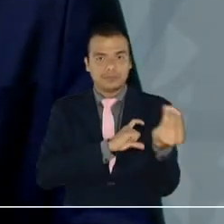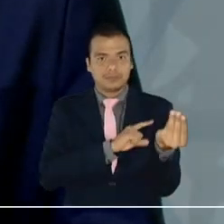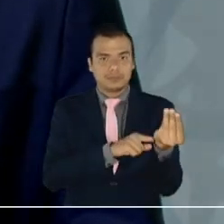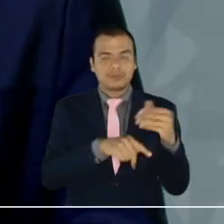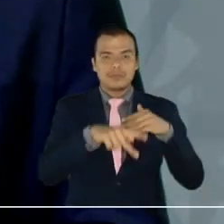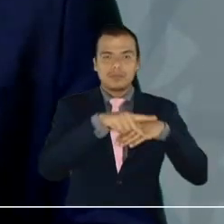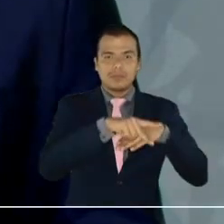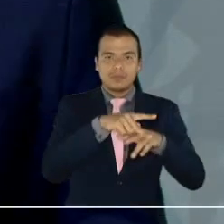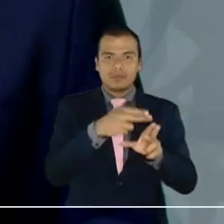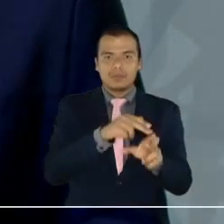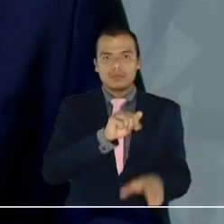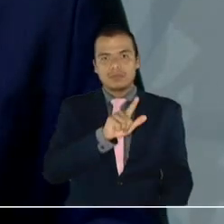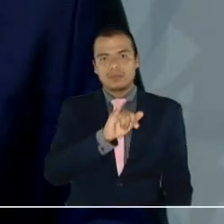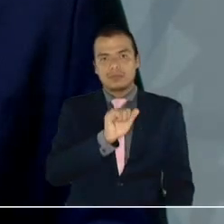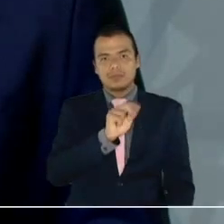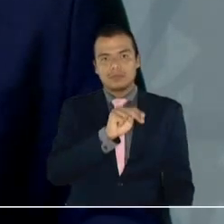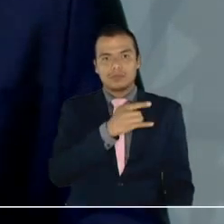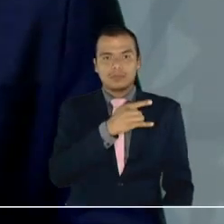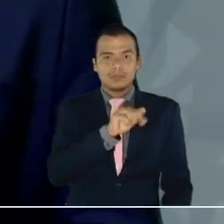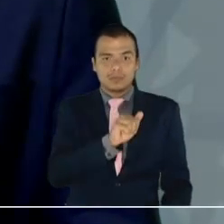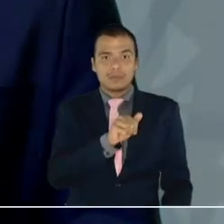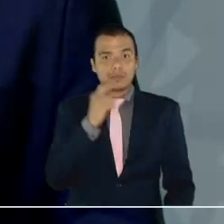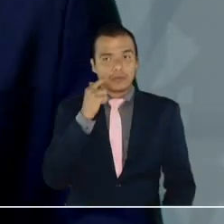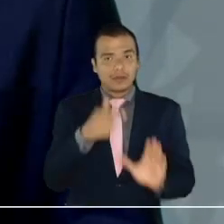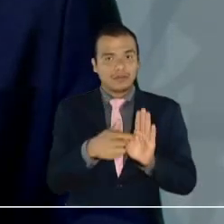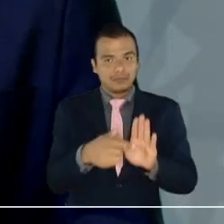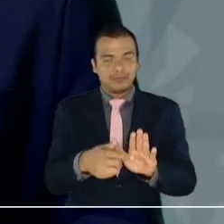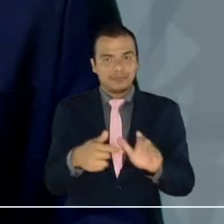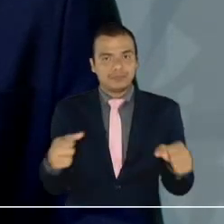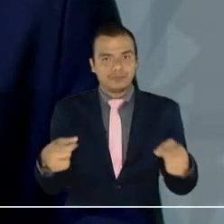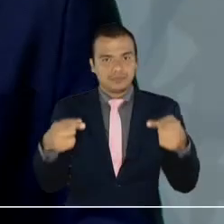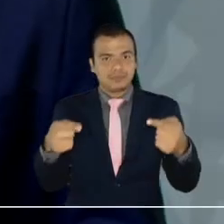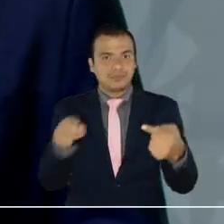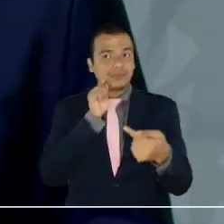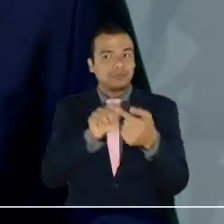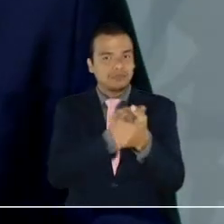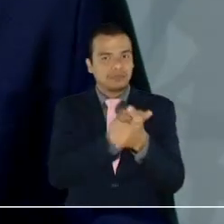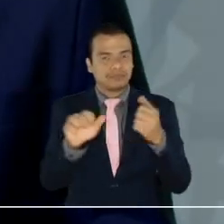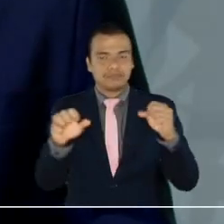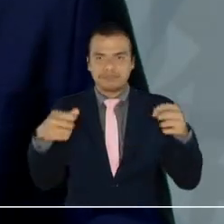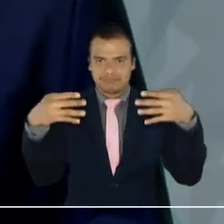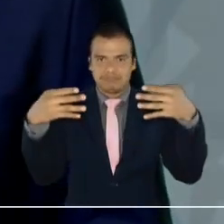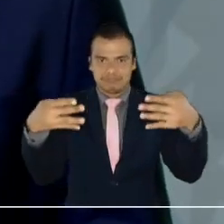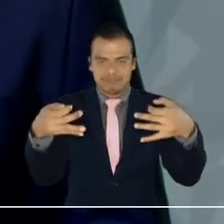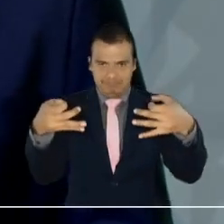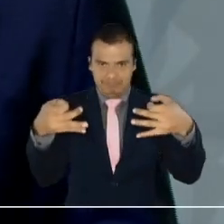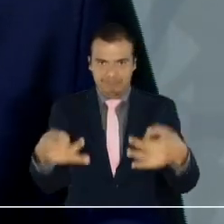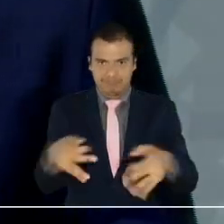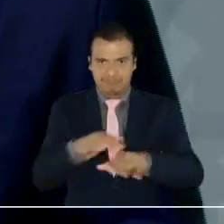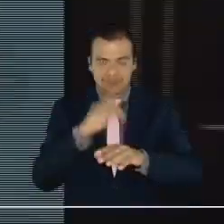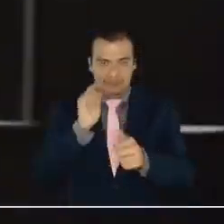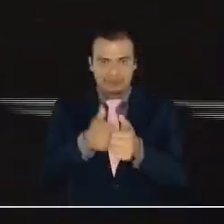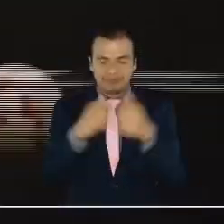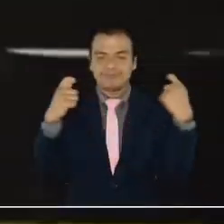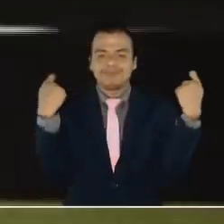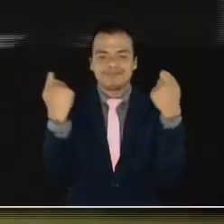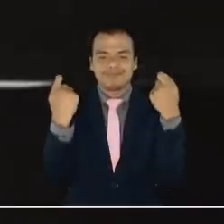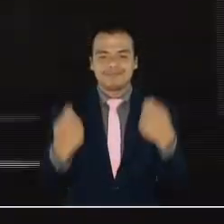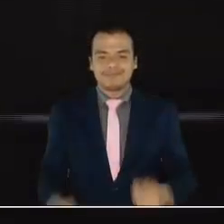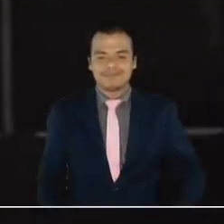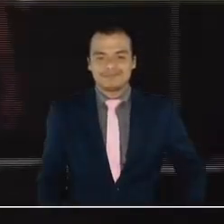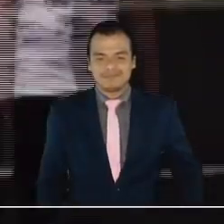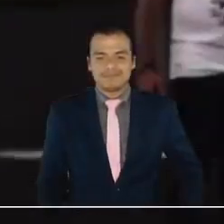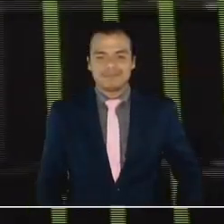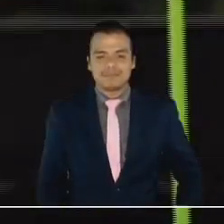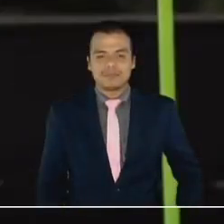John Álvaro Ortiz. Las que ganen el partido avanzarán a cuartos de final del torneo Conmebol, con el patrocinio de Brilla. Las